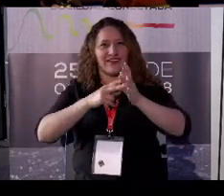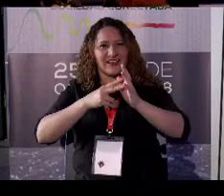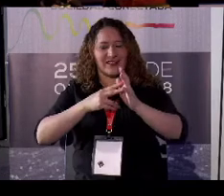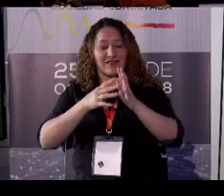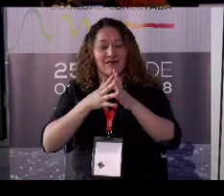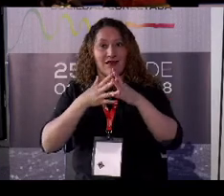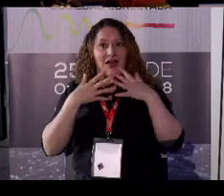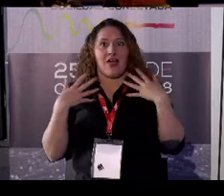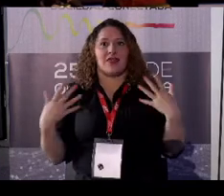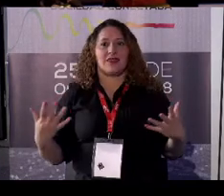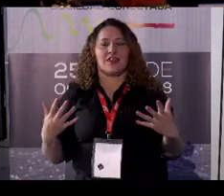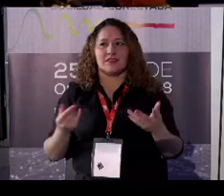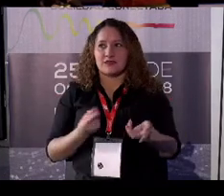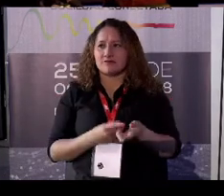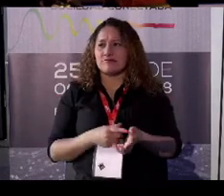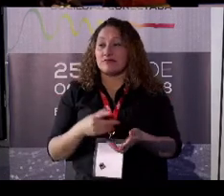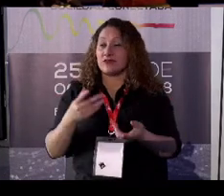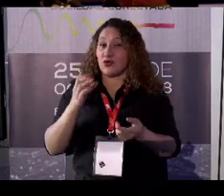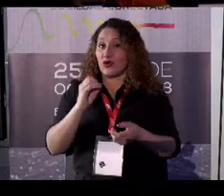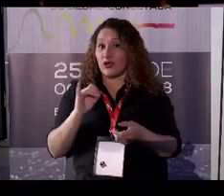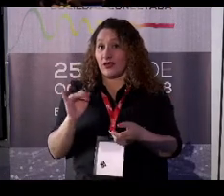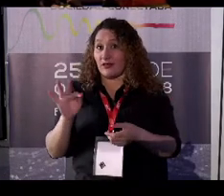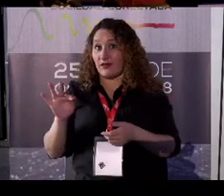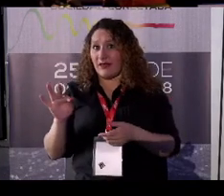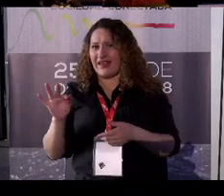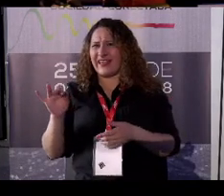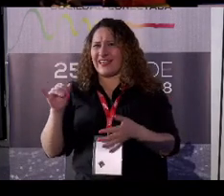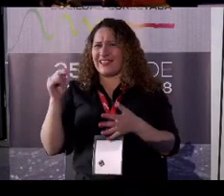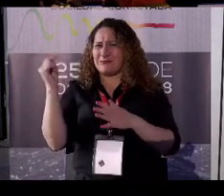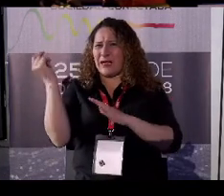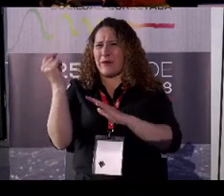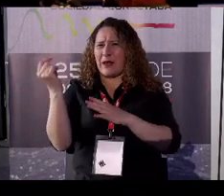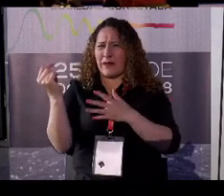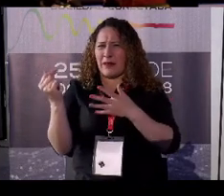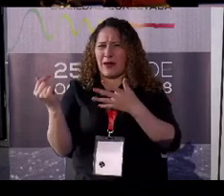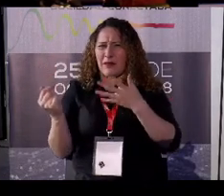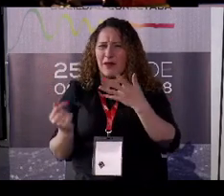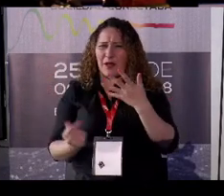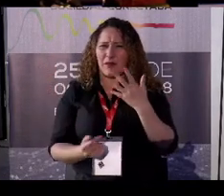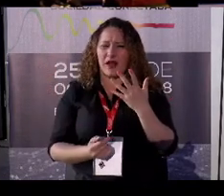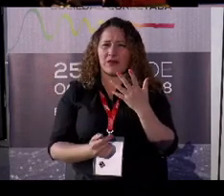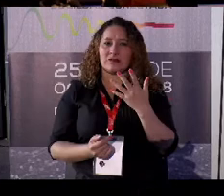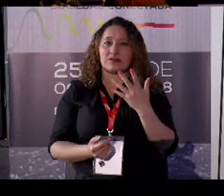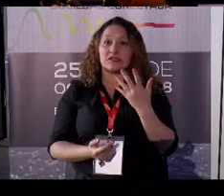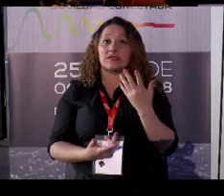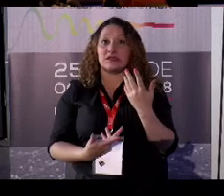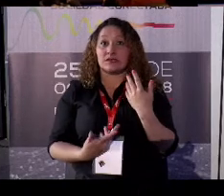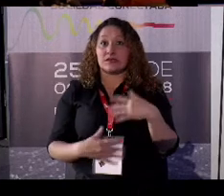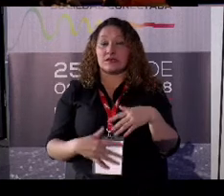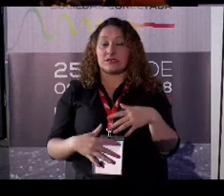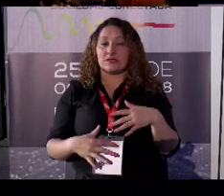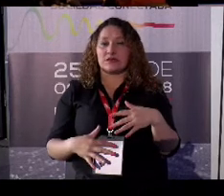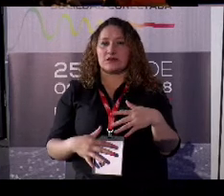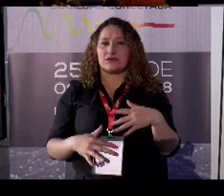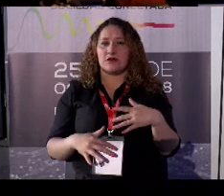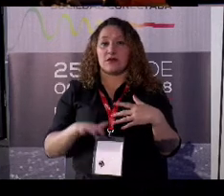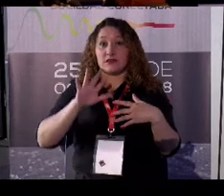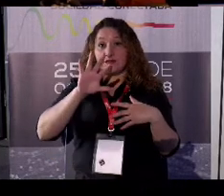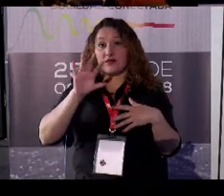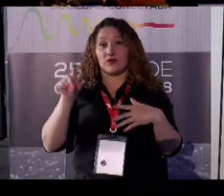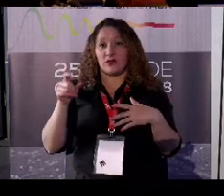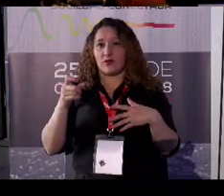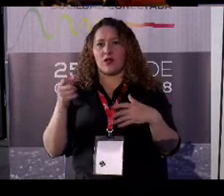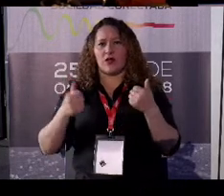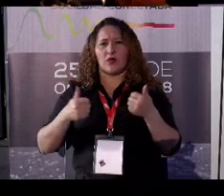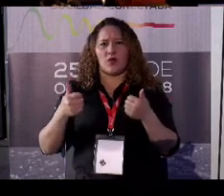como pueden ver en el modelo de la UIT, en esa recomendación, que nos habla de que 5G tiene tres dominios principales